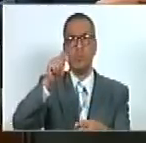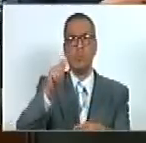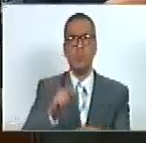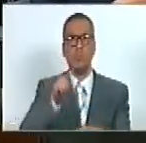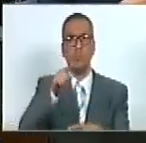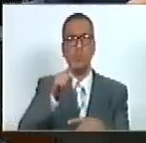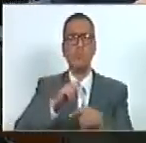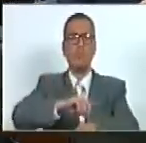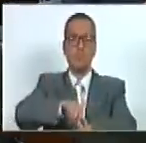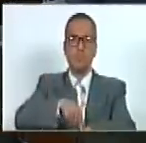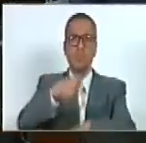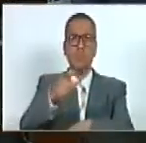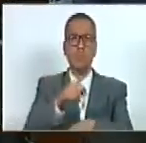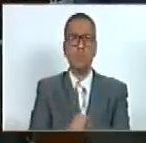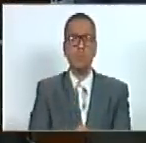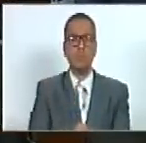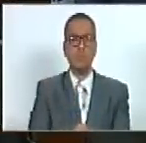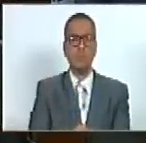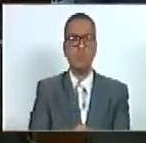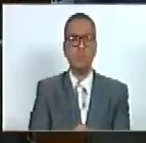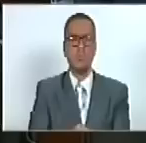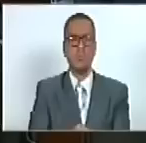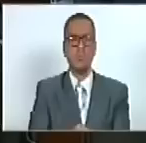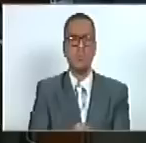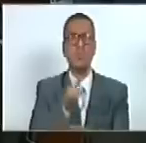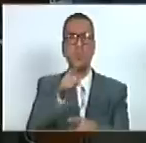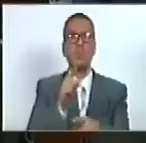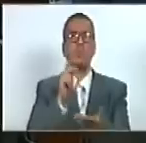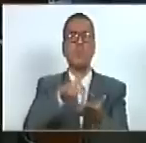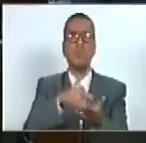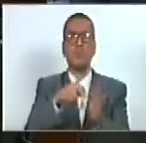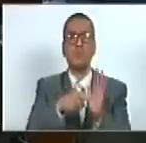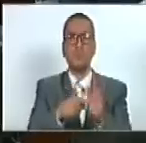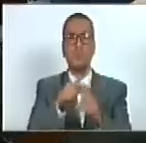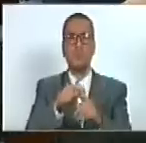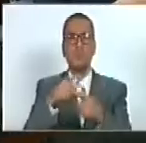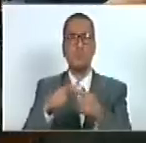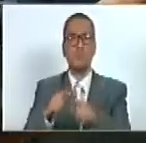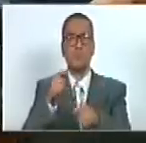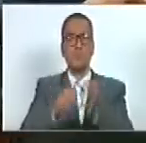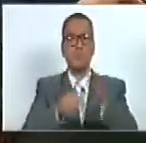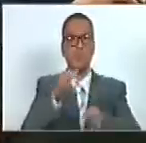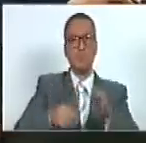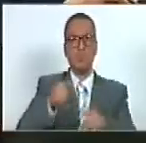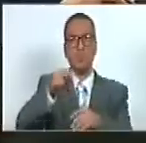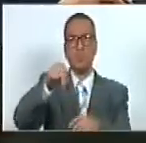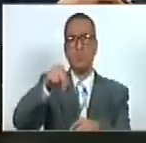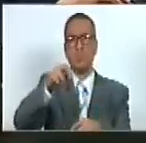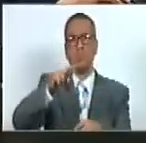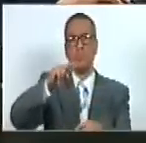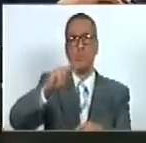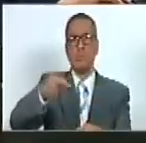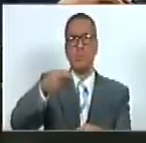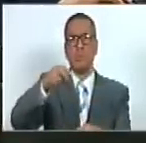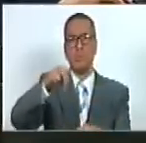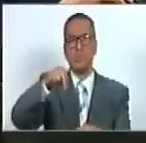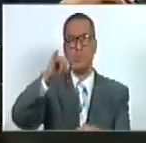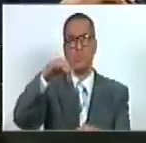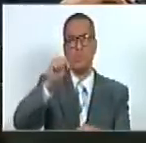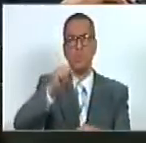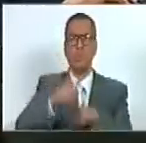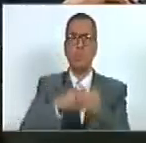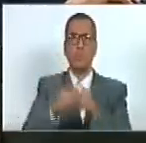que luego era el que iba a dirimir las demandas del gobierno de Narnia, pero antes había